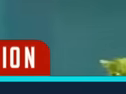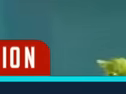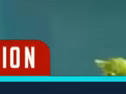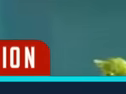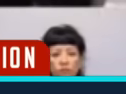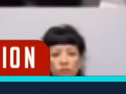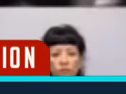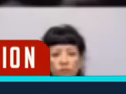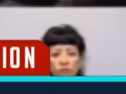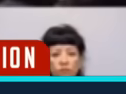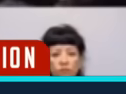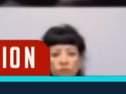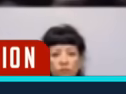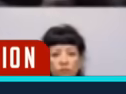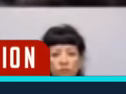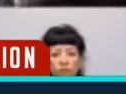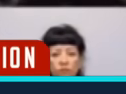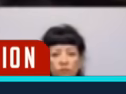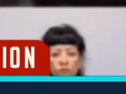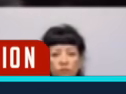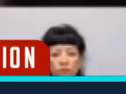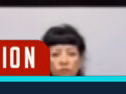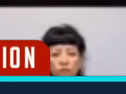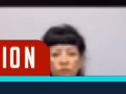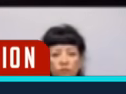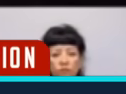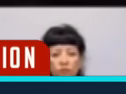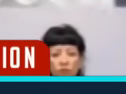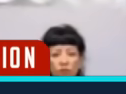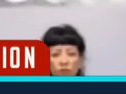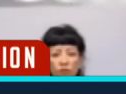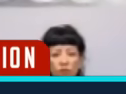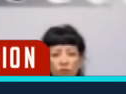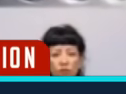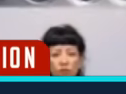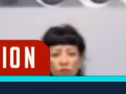¡Afuera! Habiendo recibido mi salud institucional.